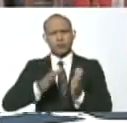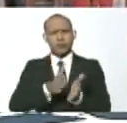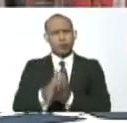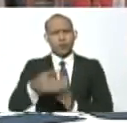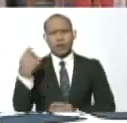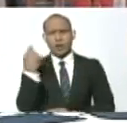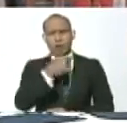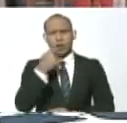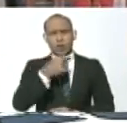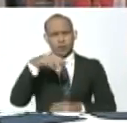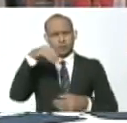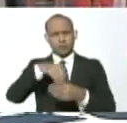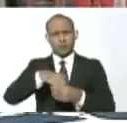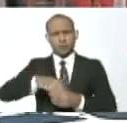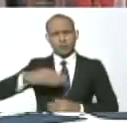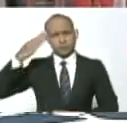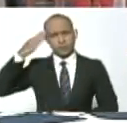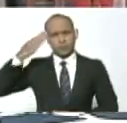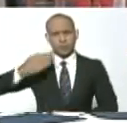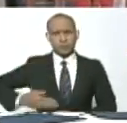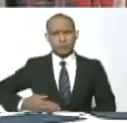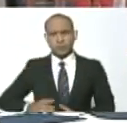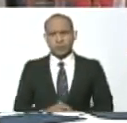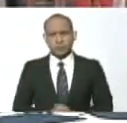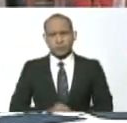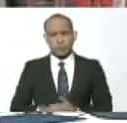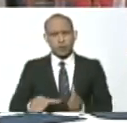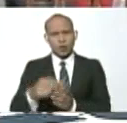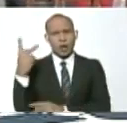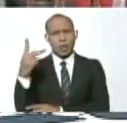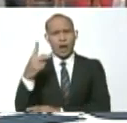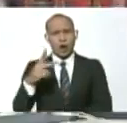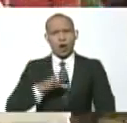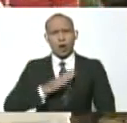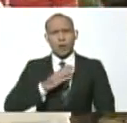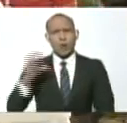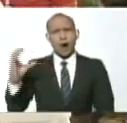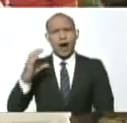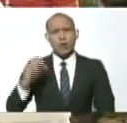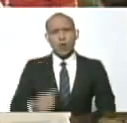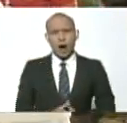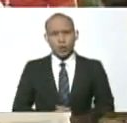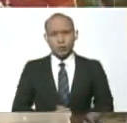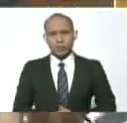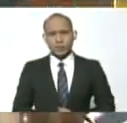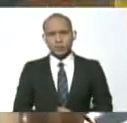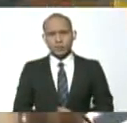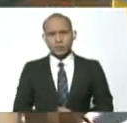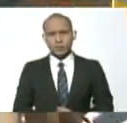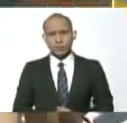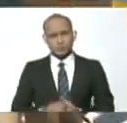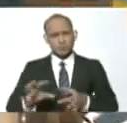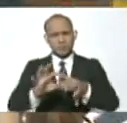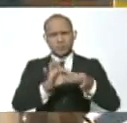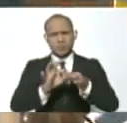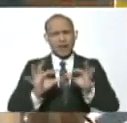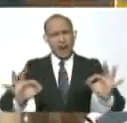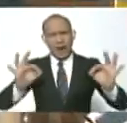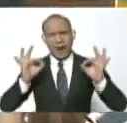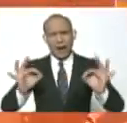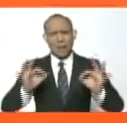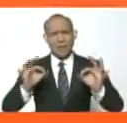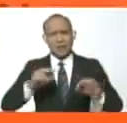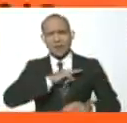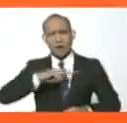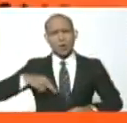guardia nacional ubicada en la parroquia caricuao del distrito capital unidad especializada de nuestra